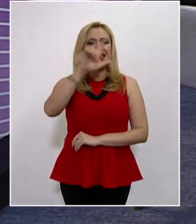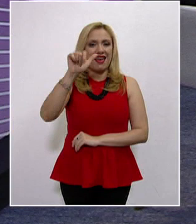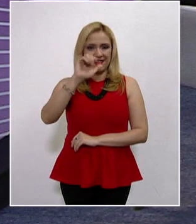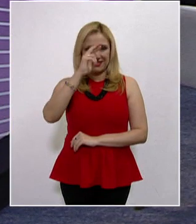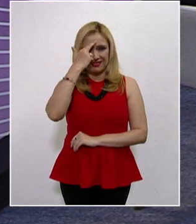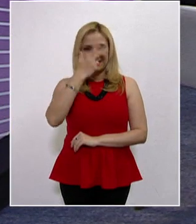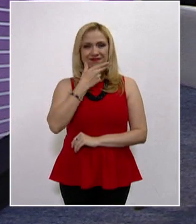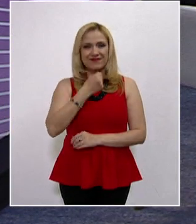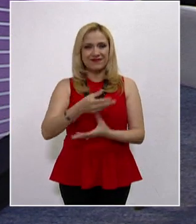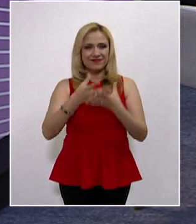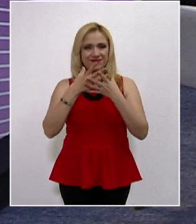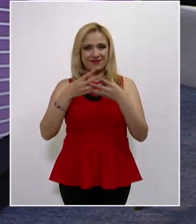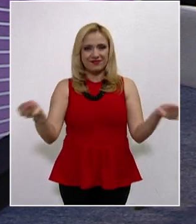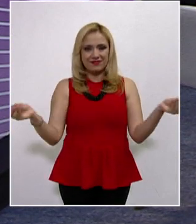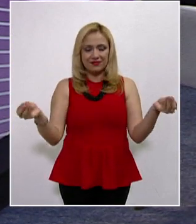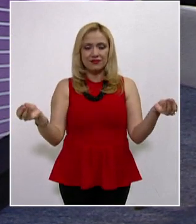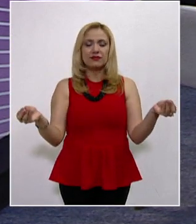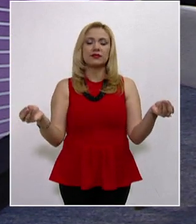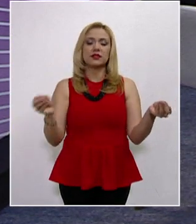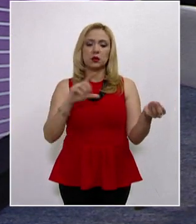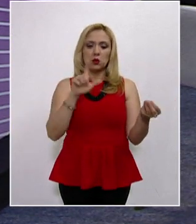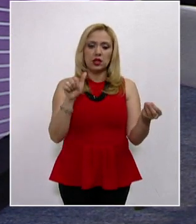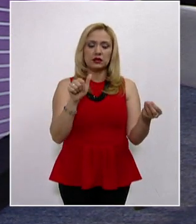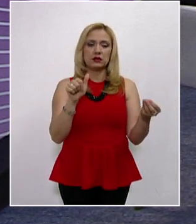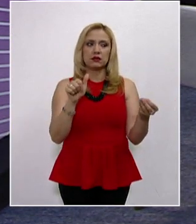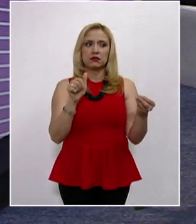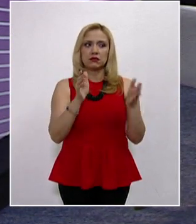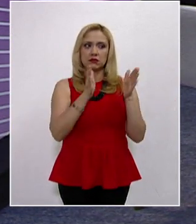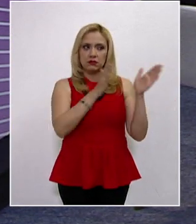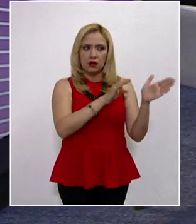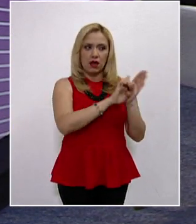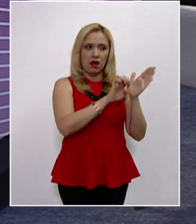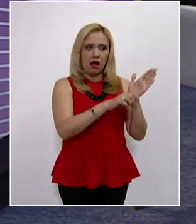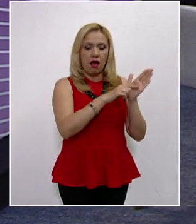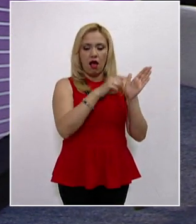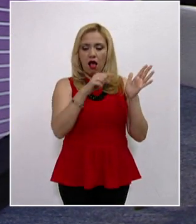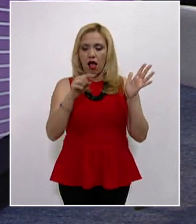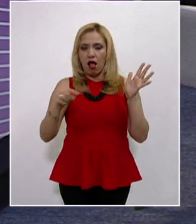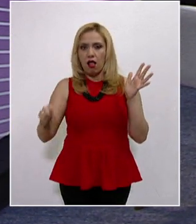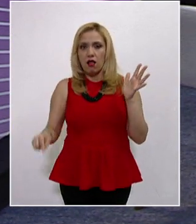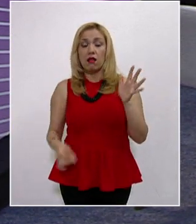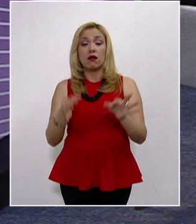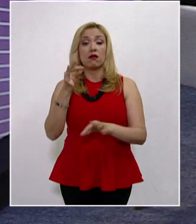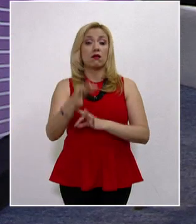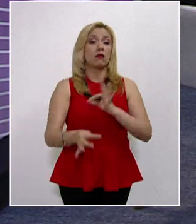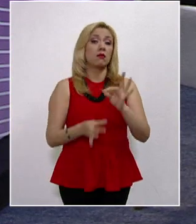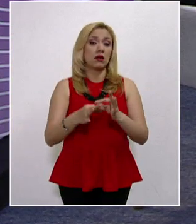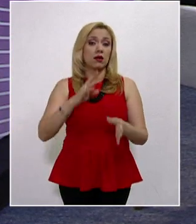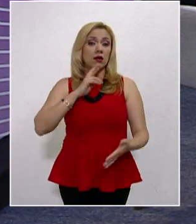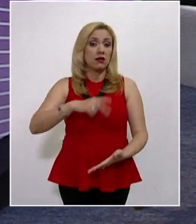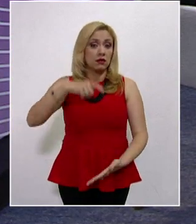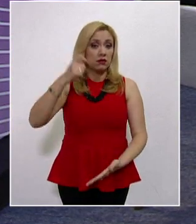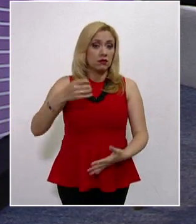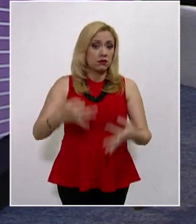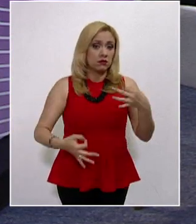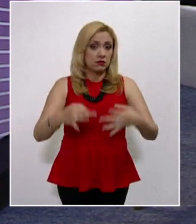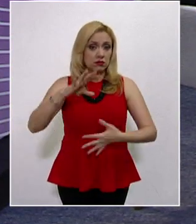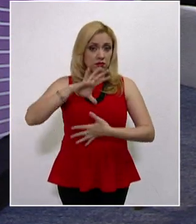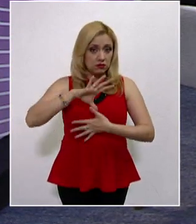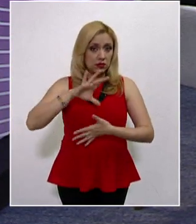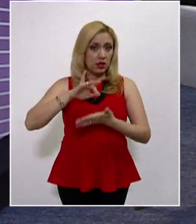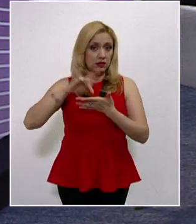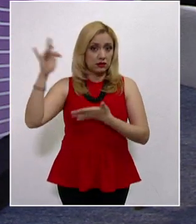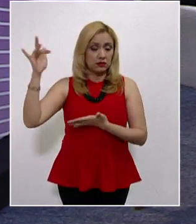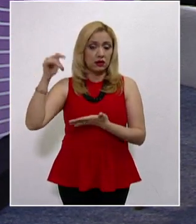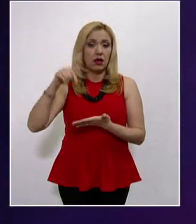fue desarrollando otros criterios, ¿no? Derivado de eso, ¿no? Y del cumplimiento de la sentencia de la Corte Interamericana,